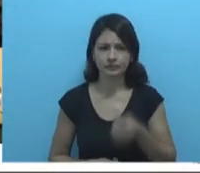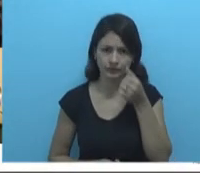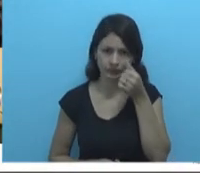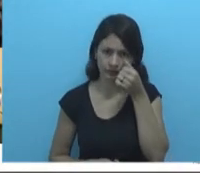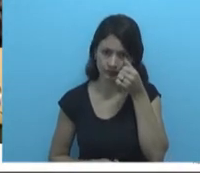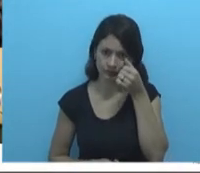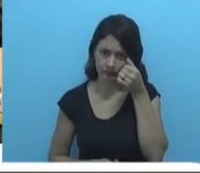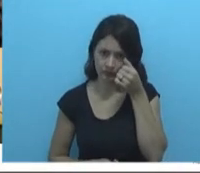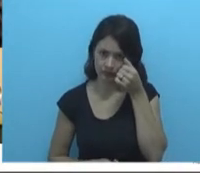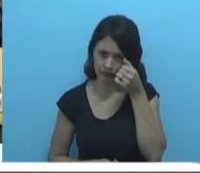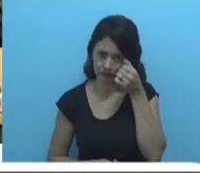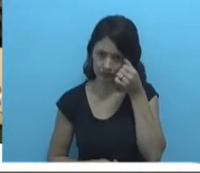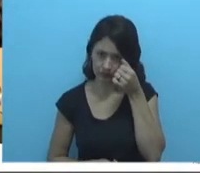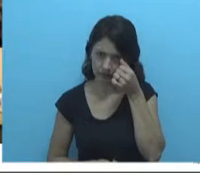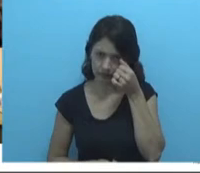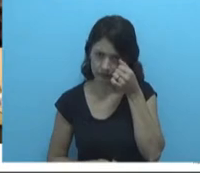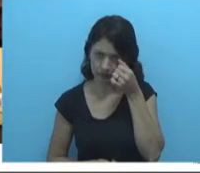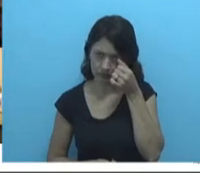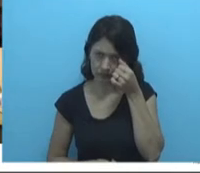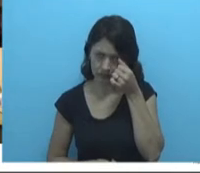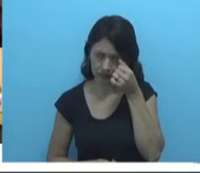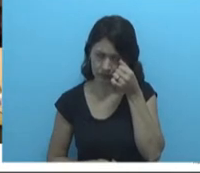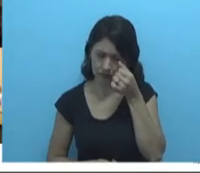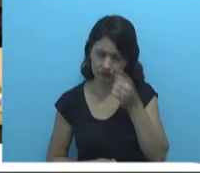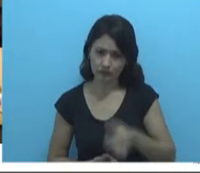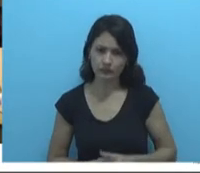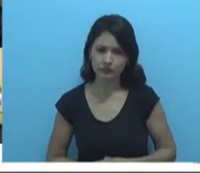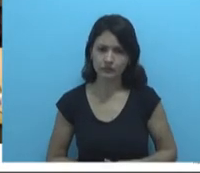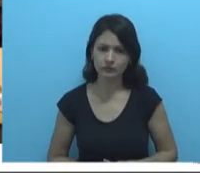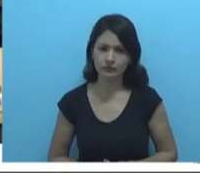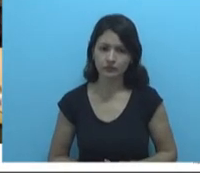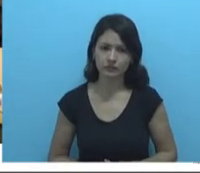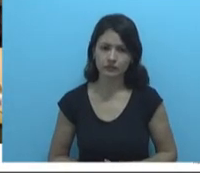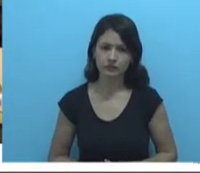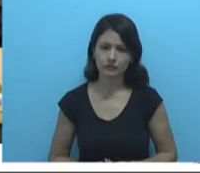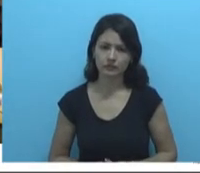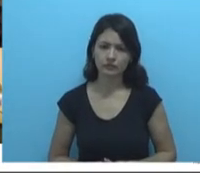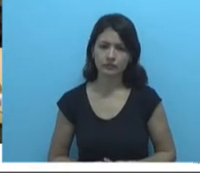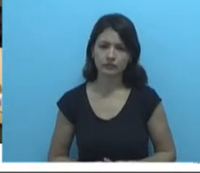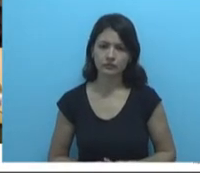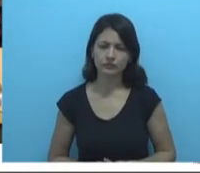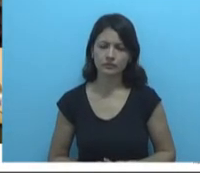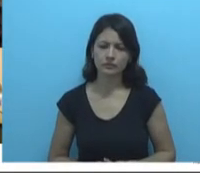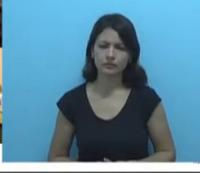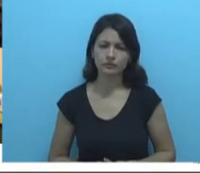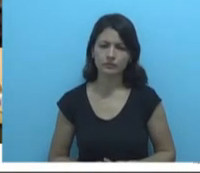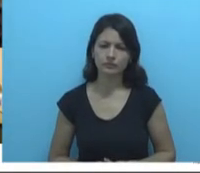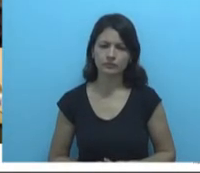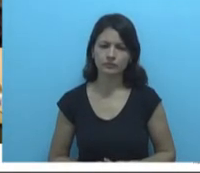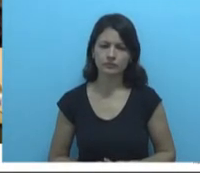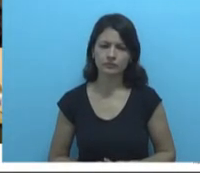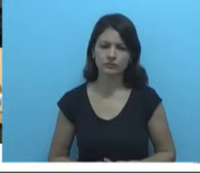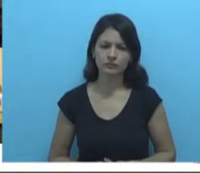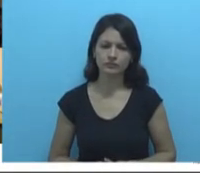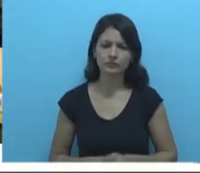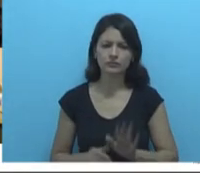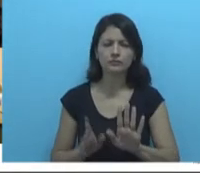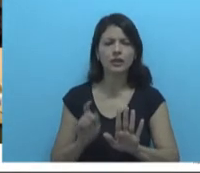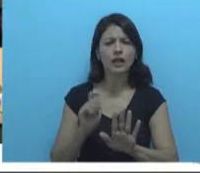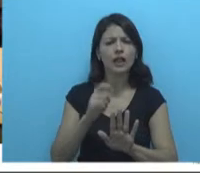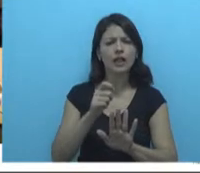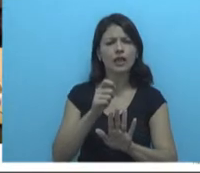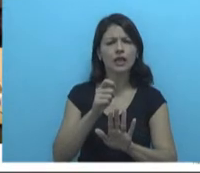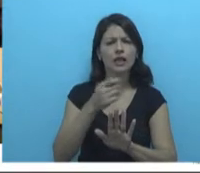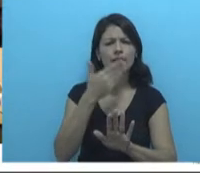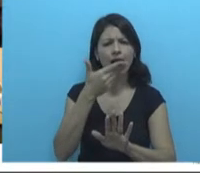Presidente, disculpe. Sí, yo había pedido la palabra también. No tengo diputada. No, yo no la pedí, pero le comento una